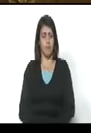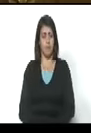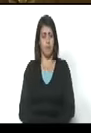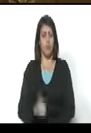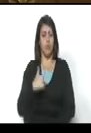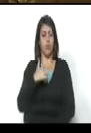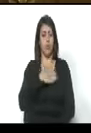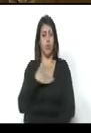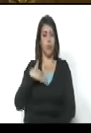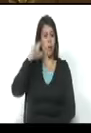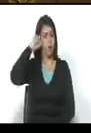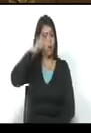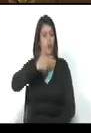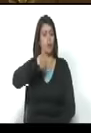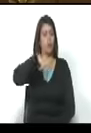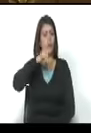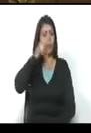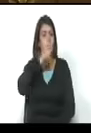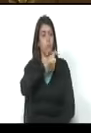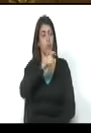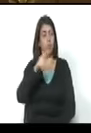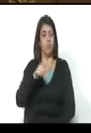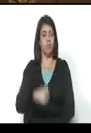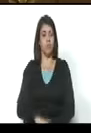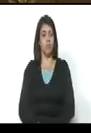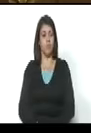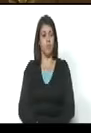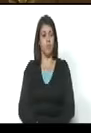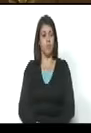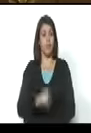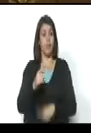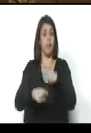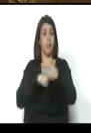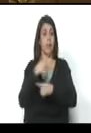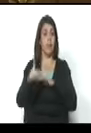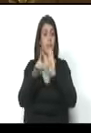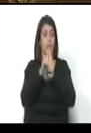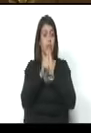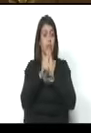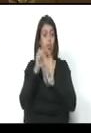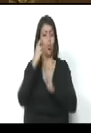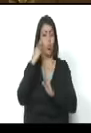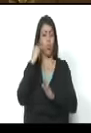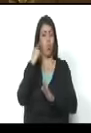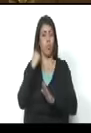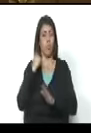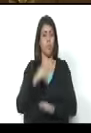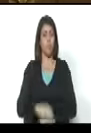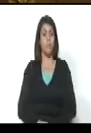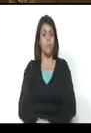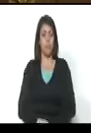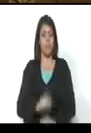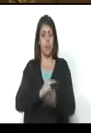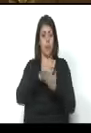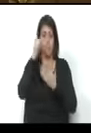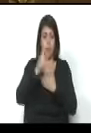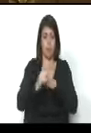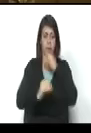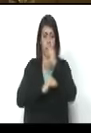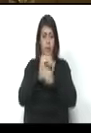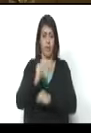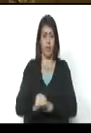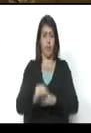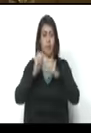Yo quiero recordarle a nuestro pueblo que después del decreto Obama, el plan para crear